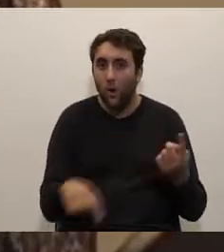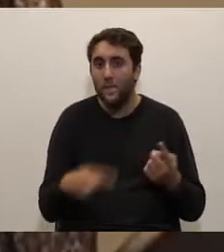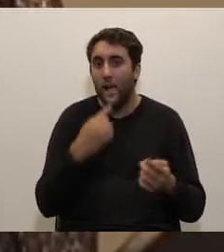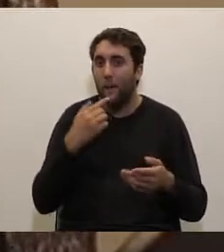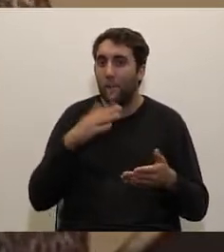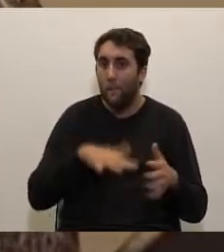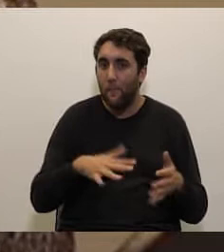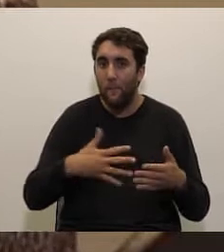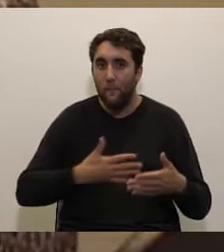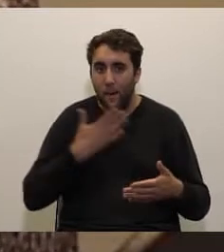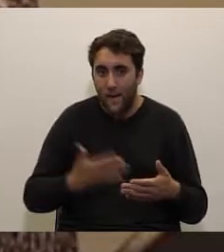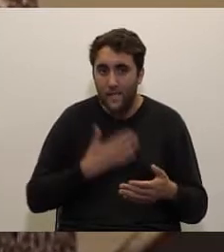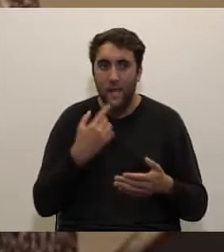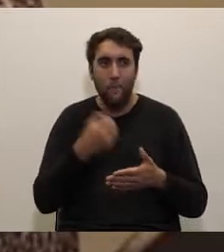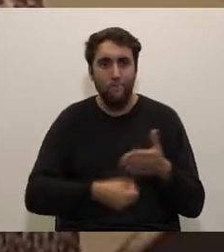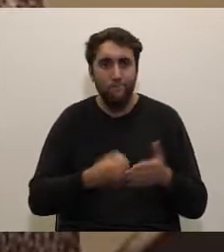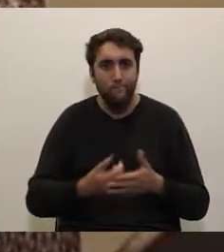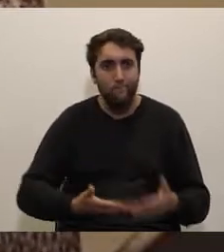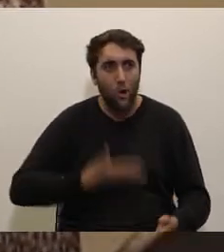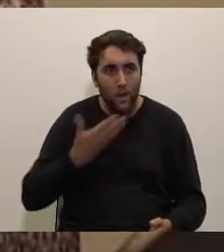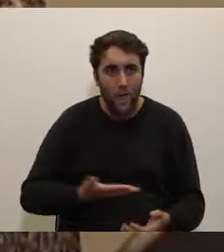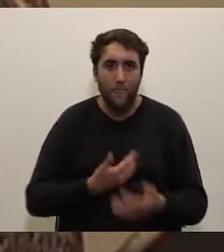marchas, de protestas,